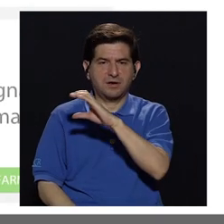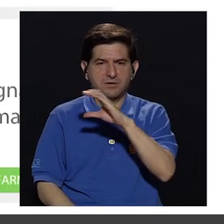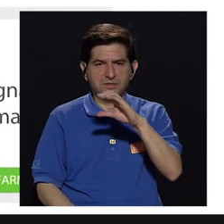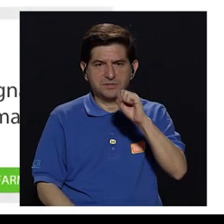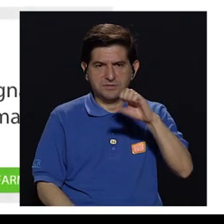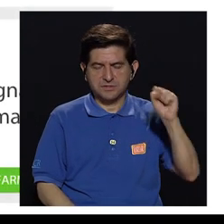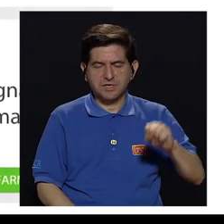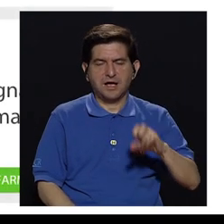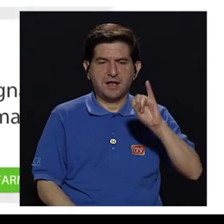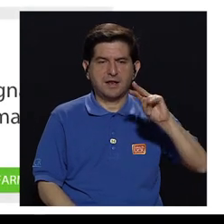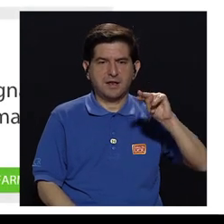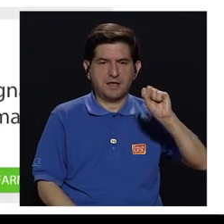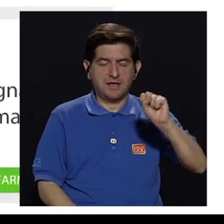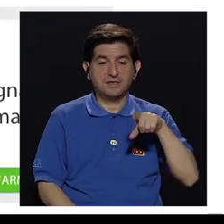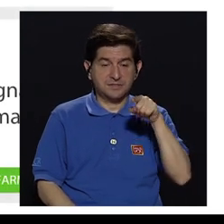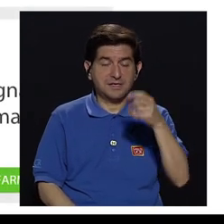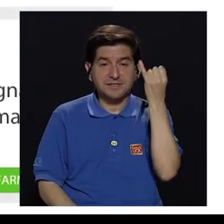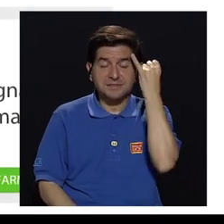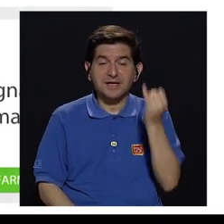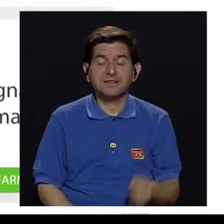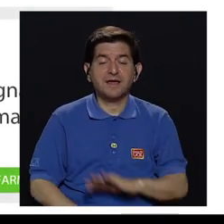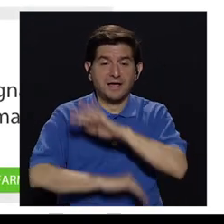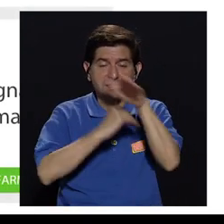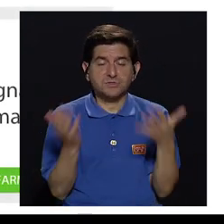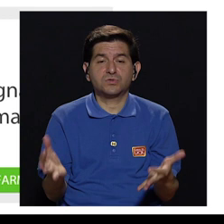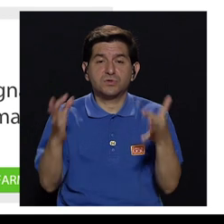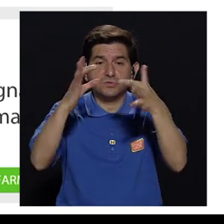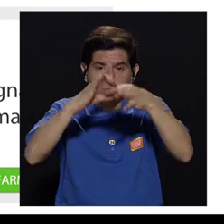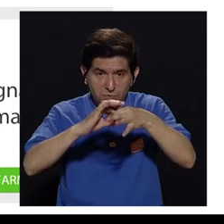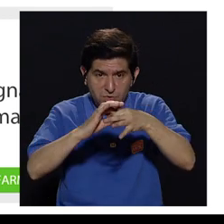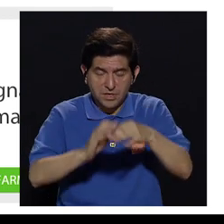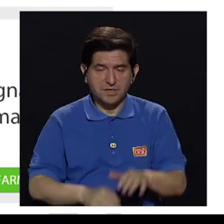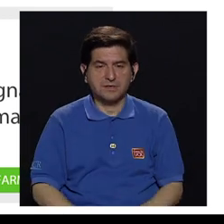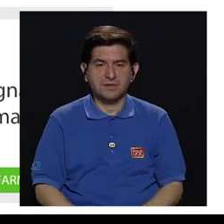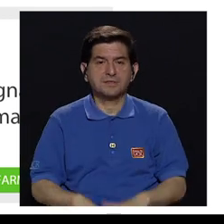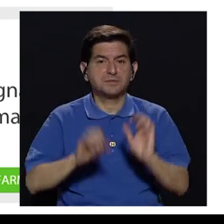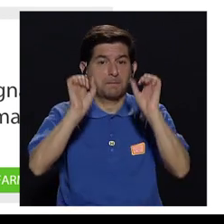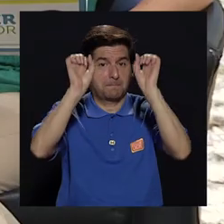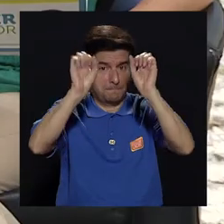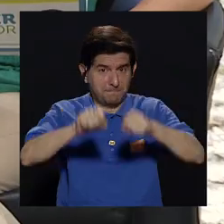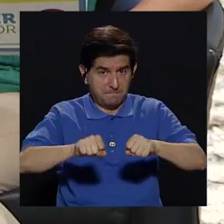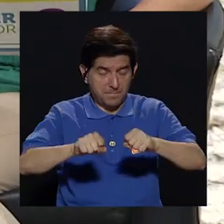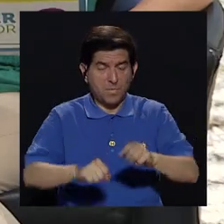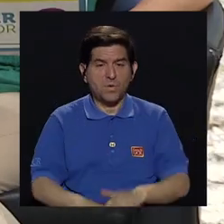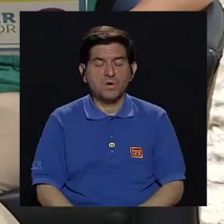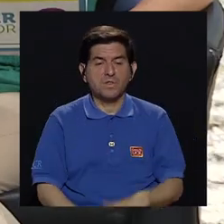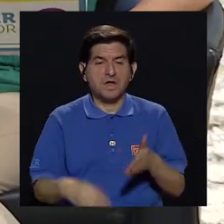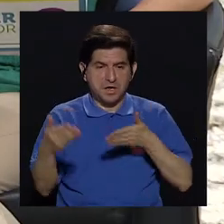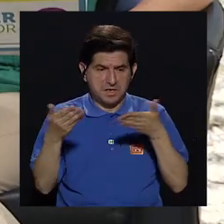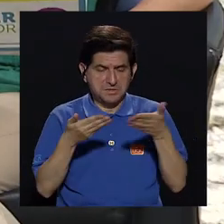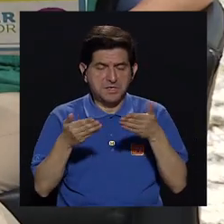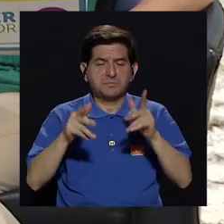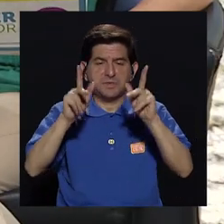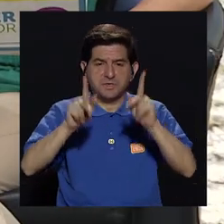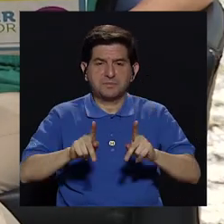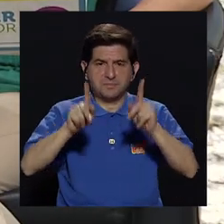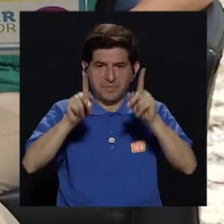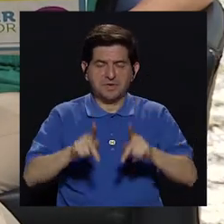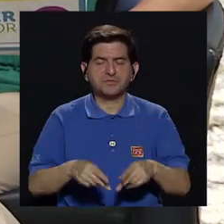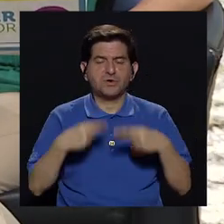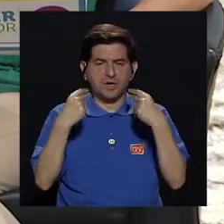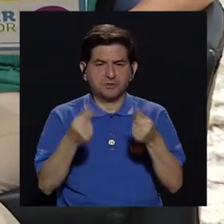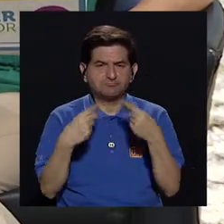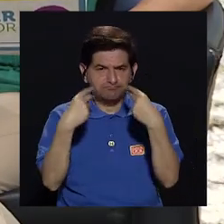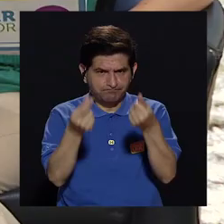INS. Todas estas soluciones, la idea es agruparlas y que sirvan, que estén al servicio de la población de una